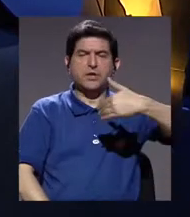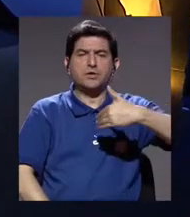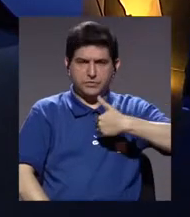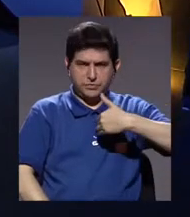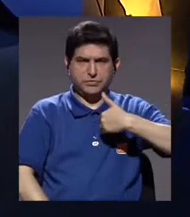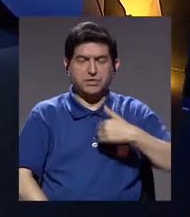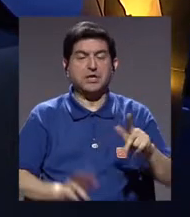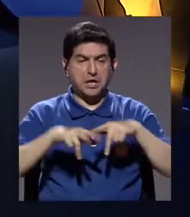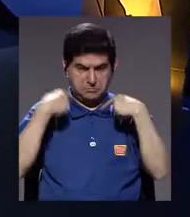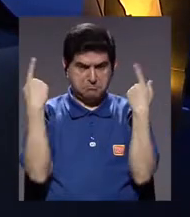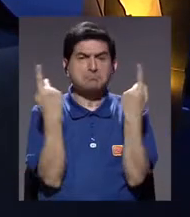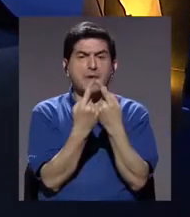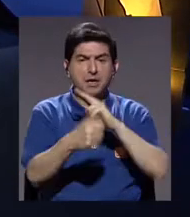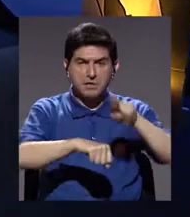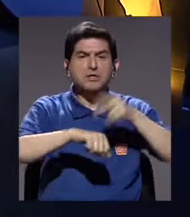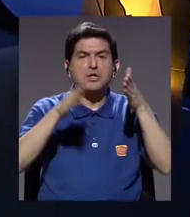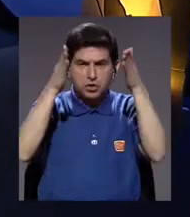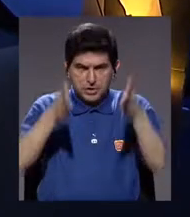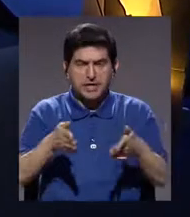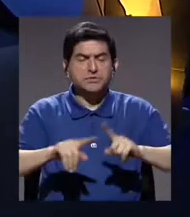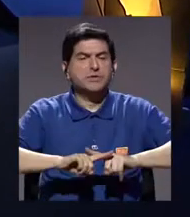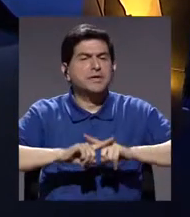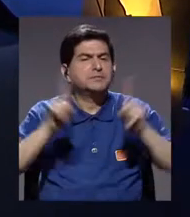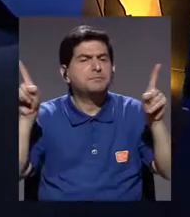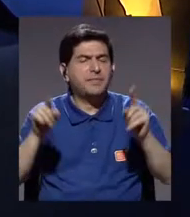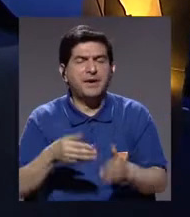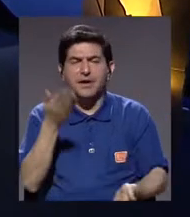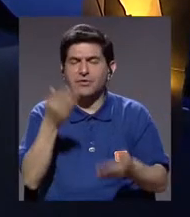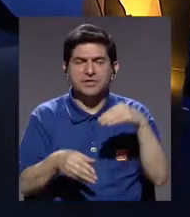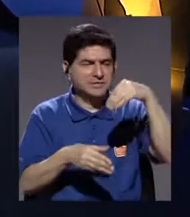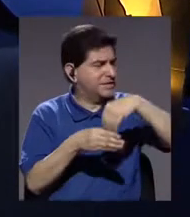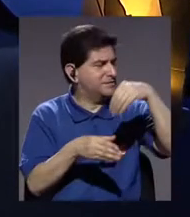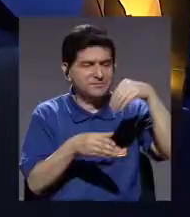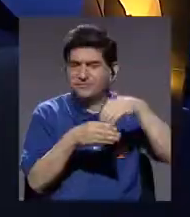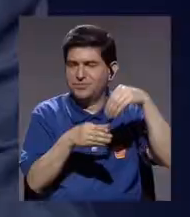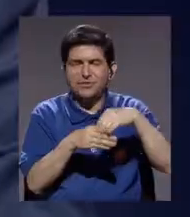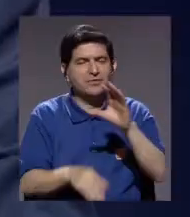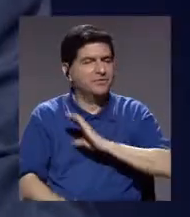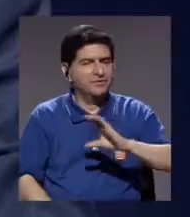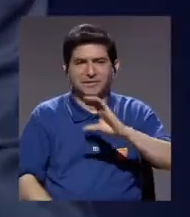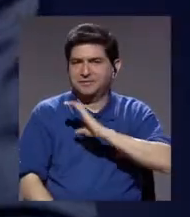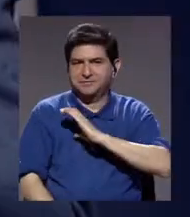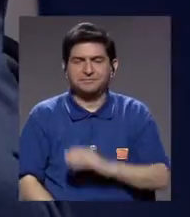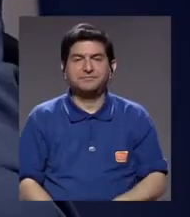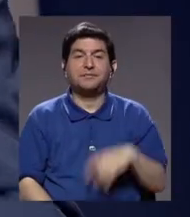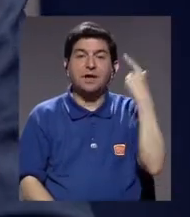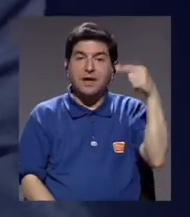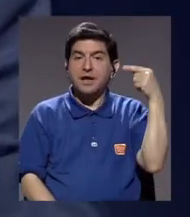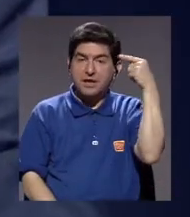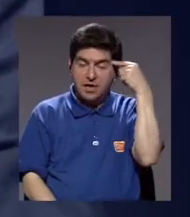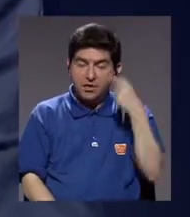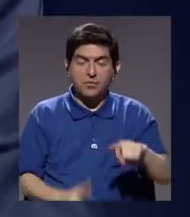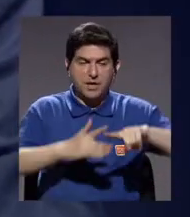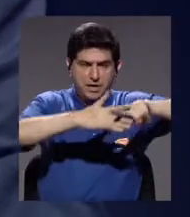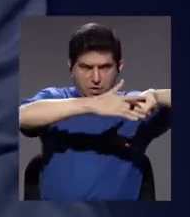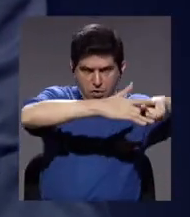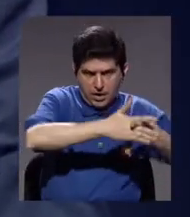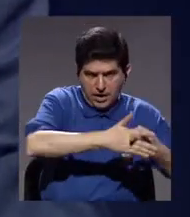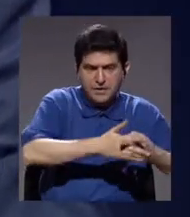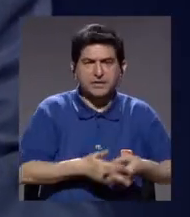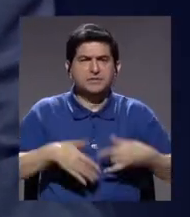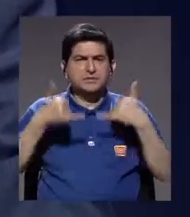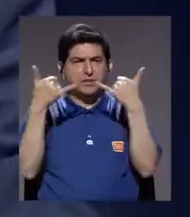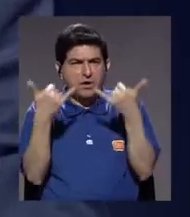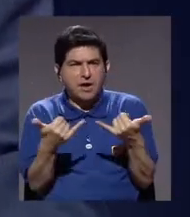tenemos partidos nacionalistas, pero sin, digamos, este aspecto, ¿no? Y el gobierno, desde el principio,